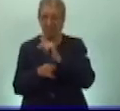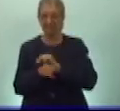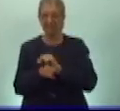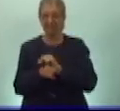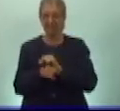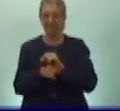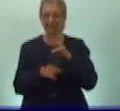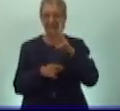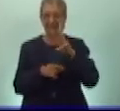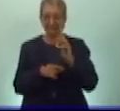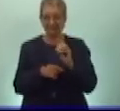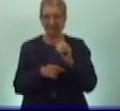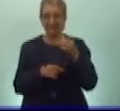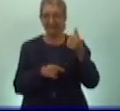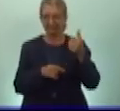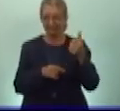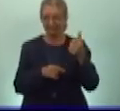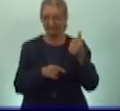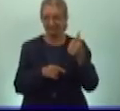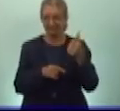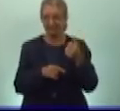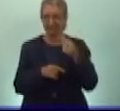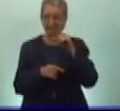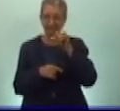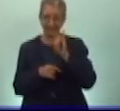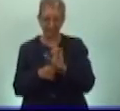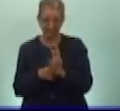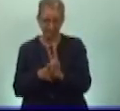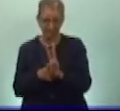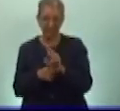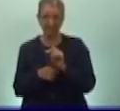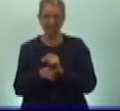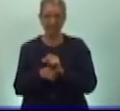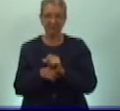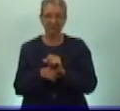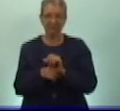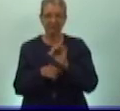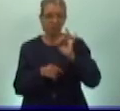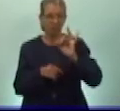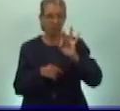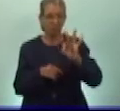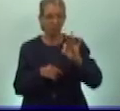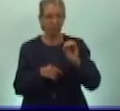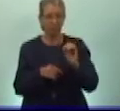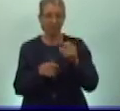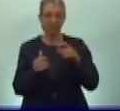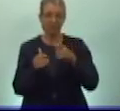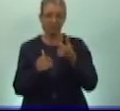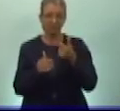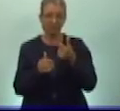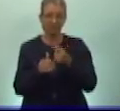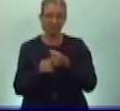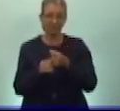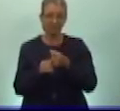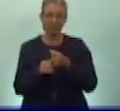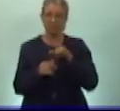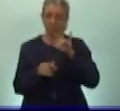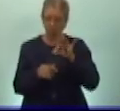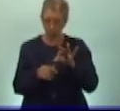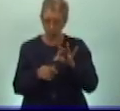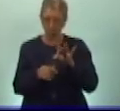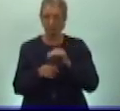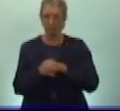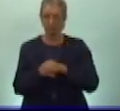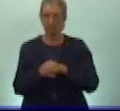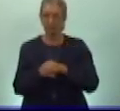9, 30 entre 10, 3, 80 entre 10, muy bien, se